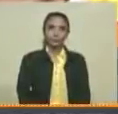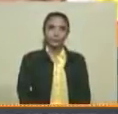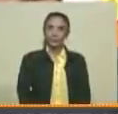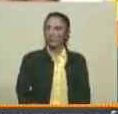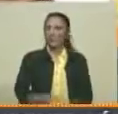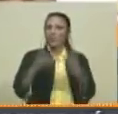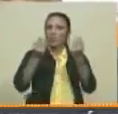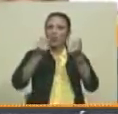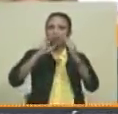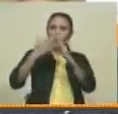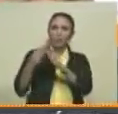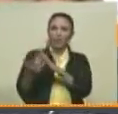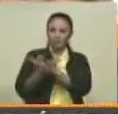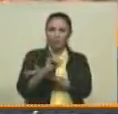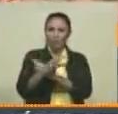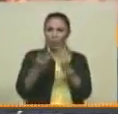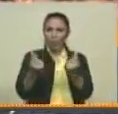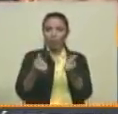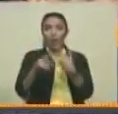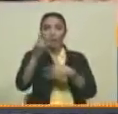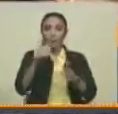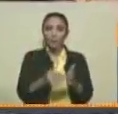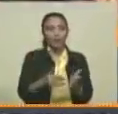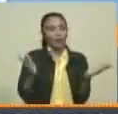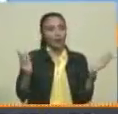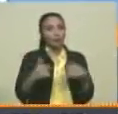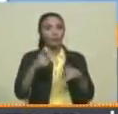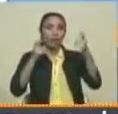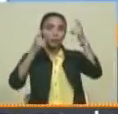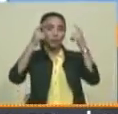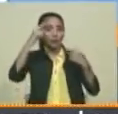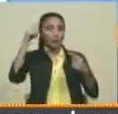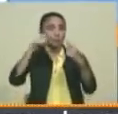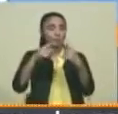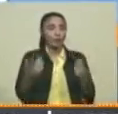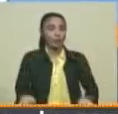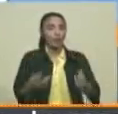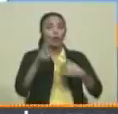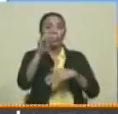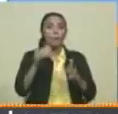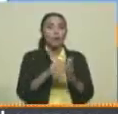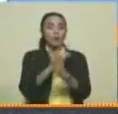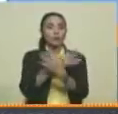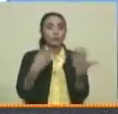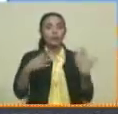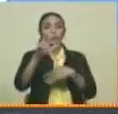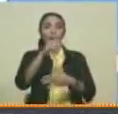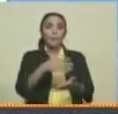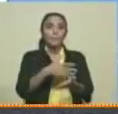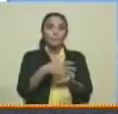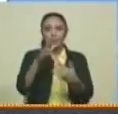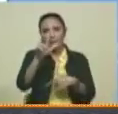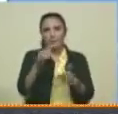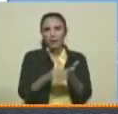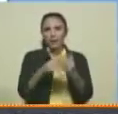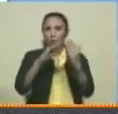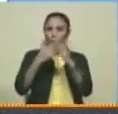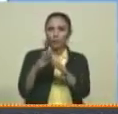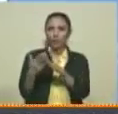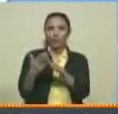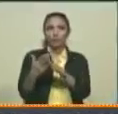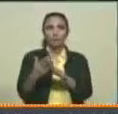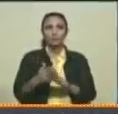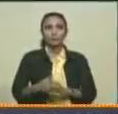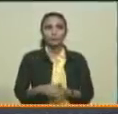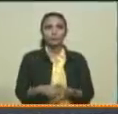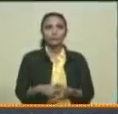¿Cuántas comunas somos? 2.000. Bueno, Chávez nos dejó una meta. 2019, 3.000 comunas. Y yo